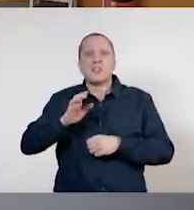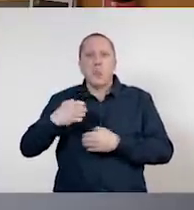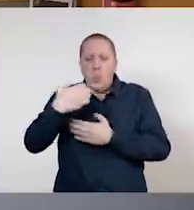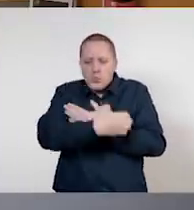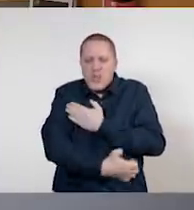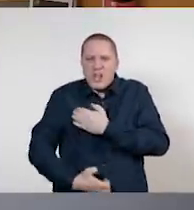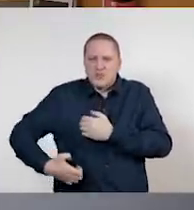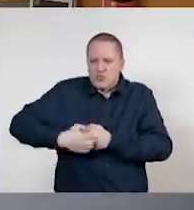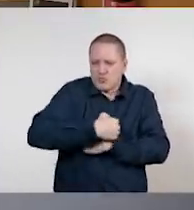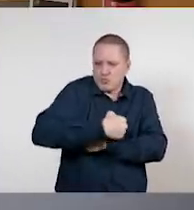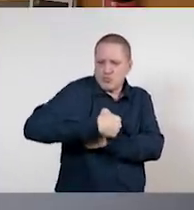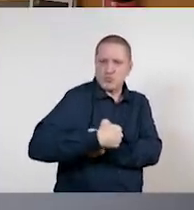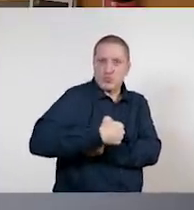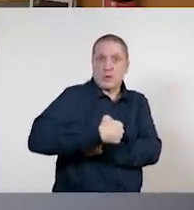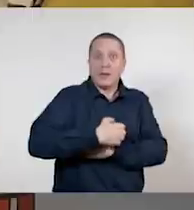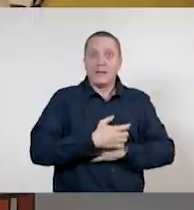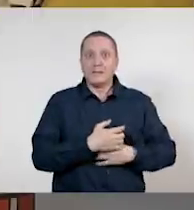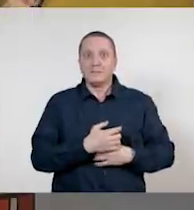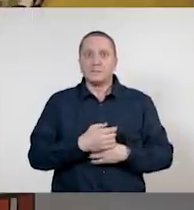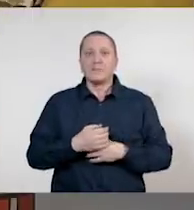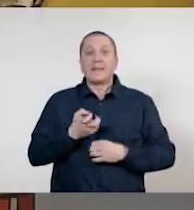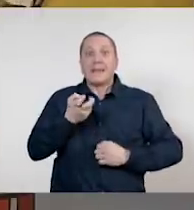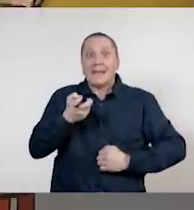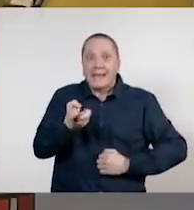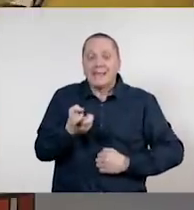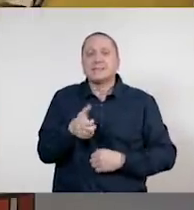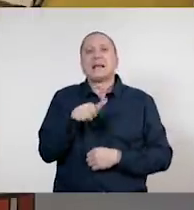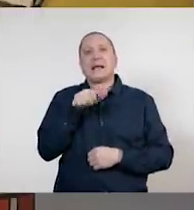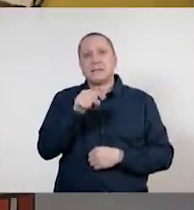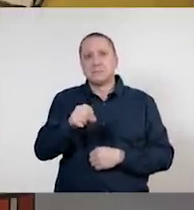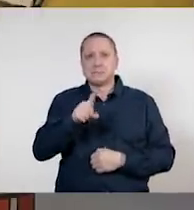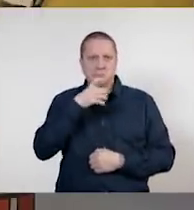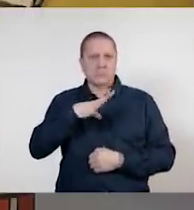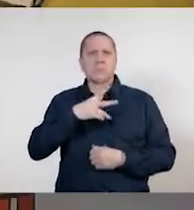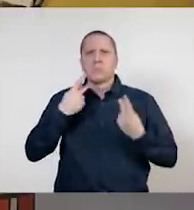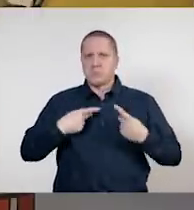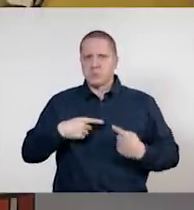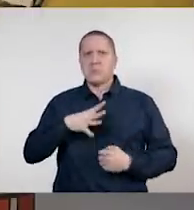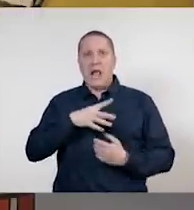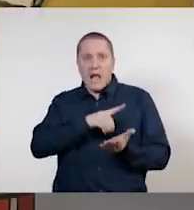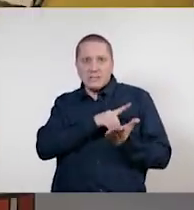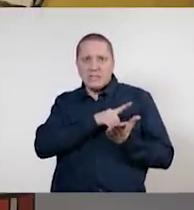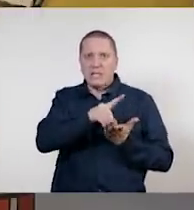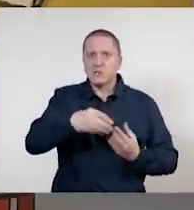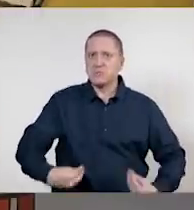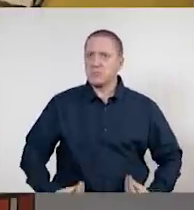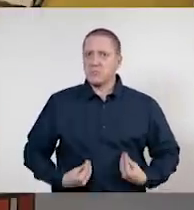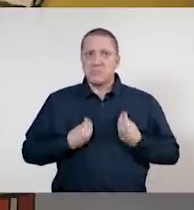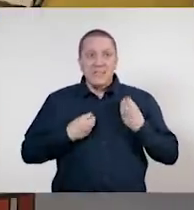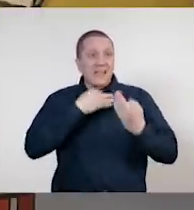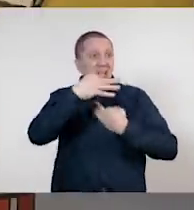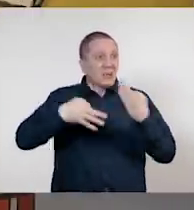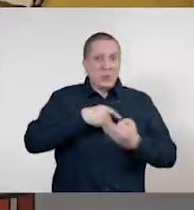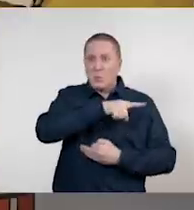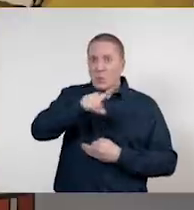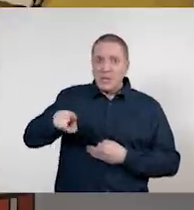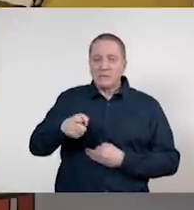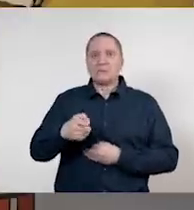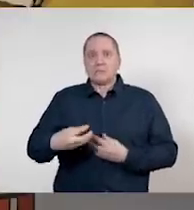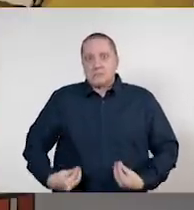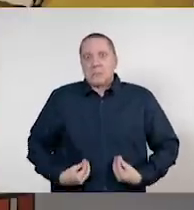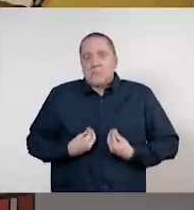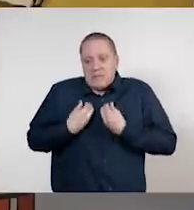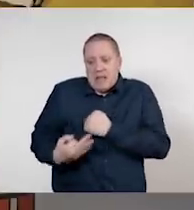Ay, perfecto, Coral, ya entendiste. Excelente. Bueno, pues así es. Las personas tenemos derecho a la vida y a todo aquello que nos permita